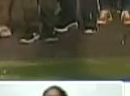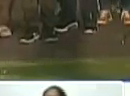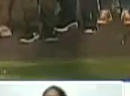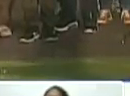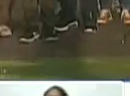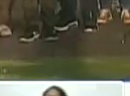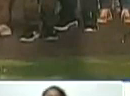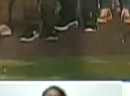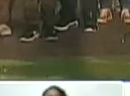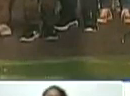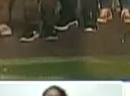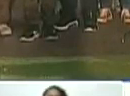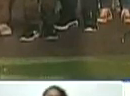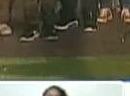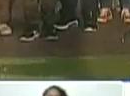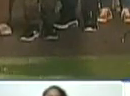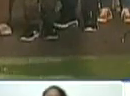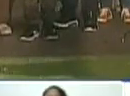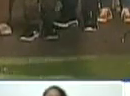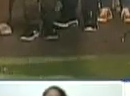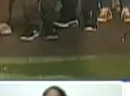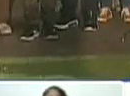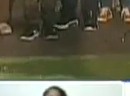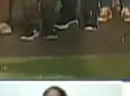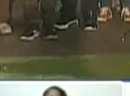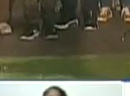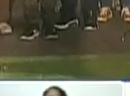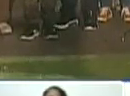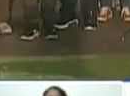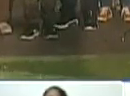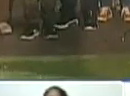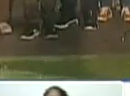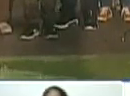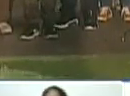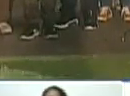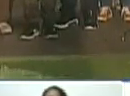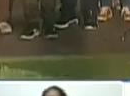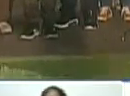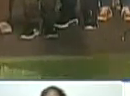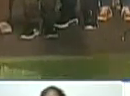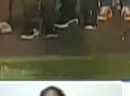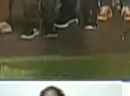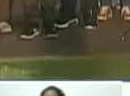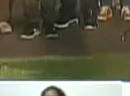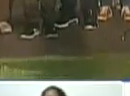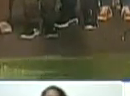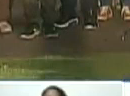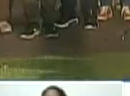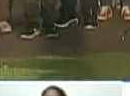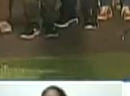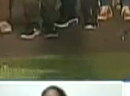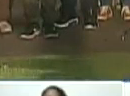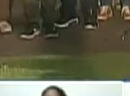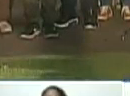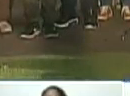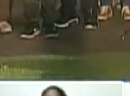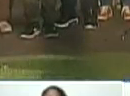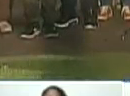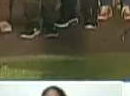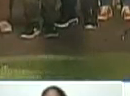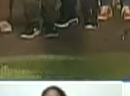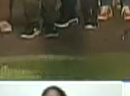comunidad, un liderazgo afectuoso, cariñoso, amoroso, que toque la